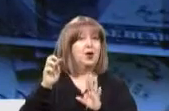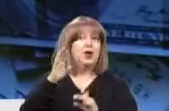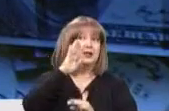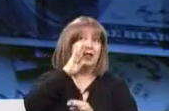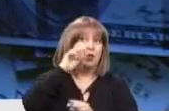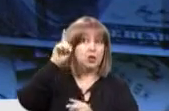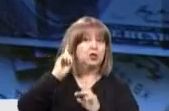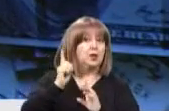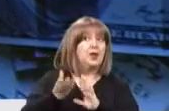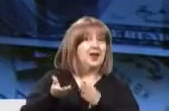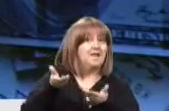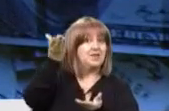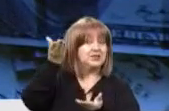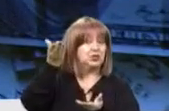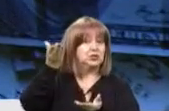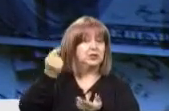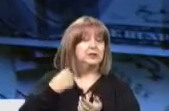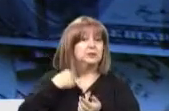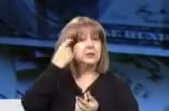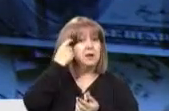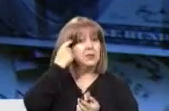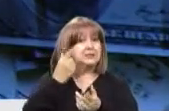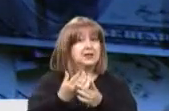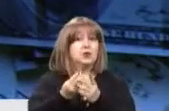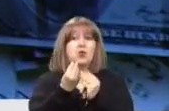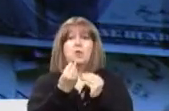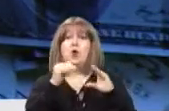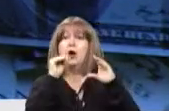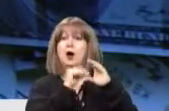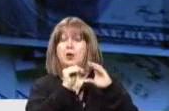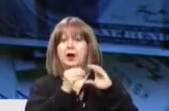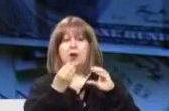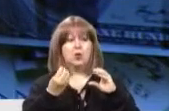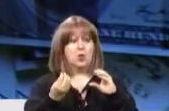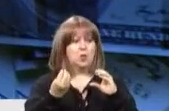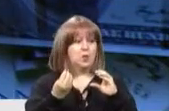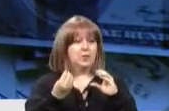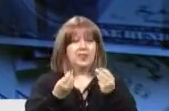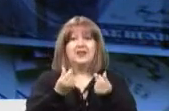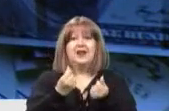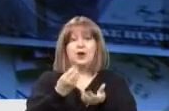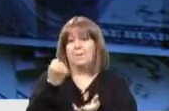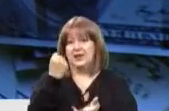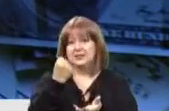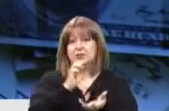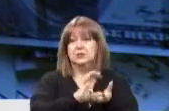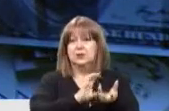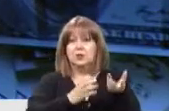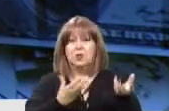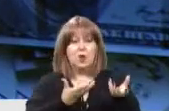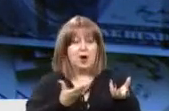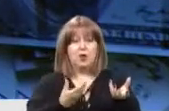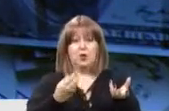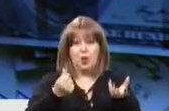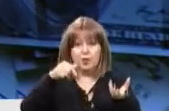Unidos, entonces siempre hay que pensar, sentarse y lo poquito que podamos ahorrar, invertirlo de la mejor manera. Entonces, uh-huh. Aunque lo que hablábamos